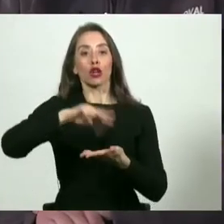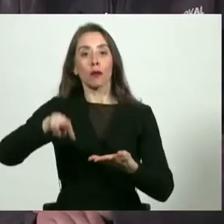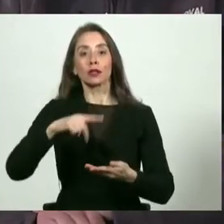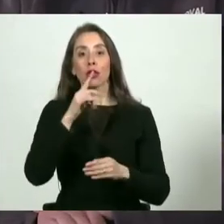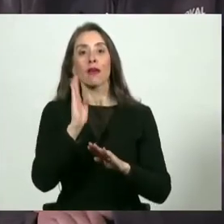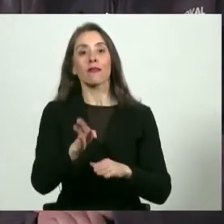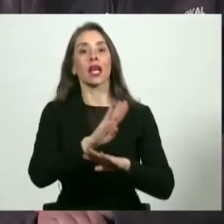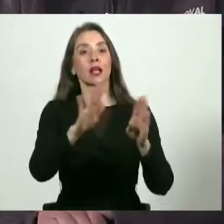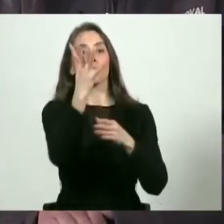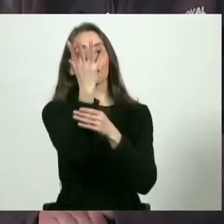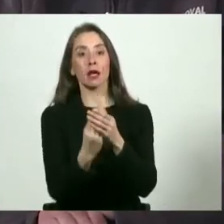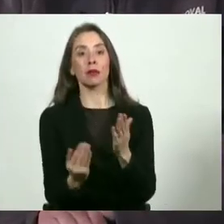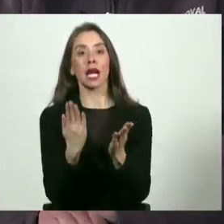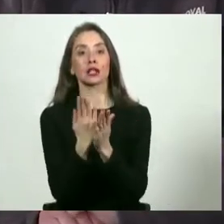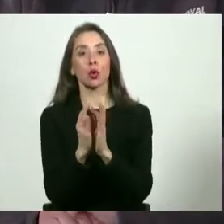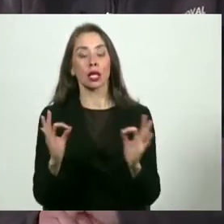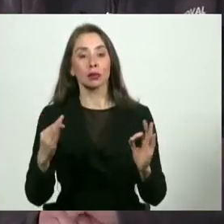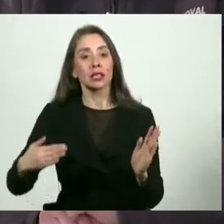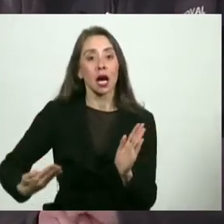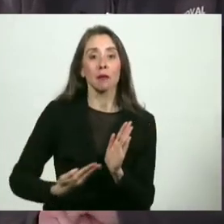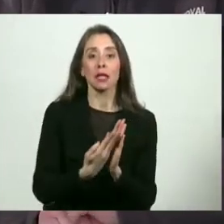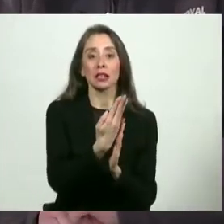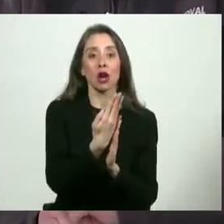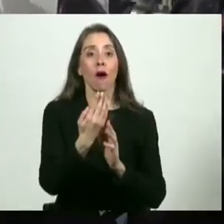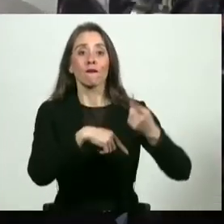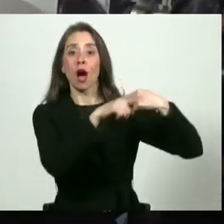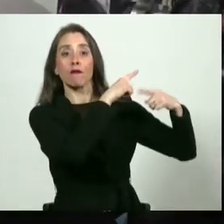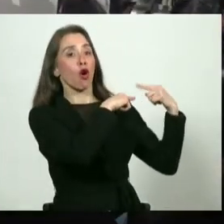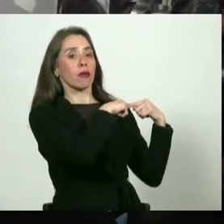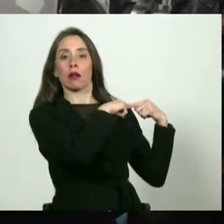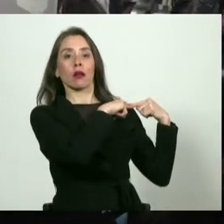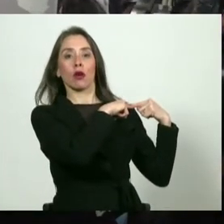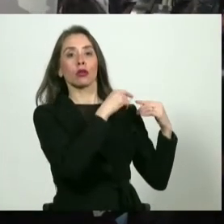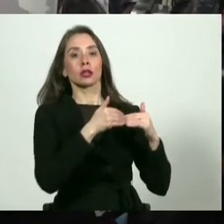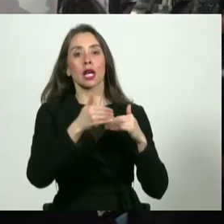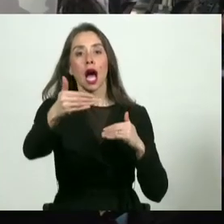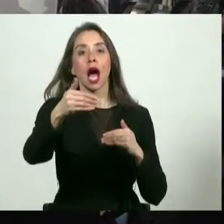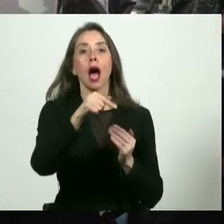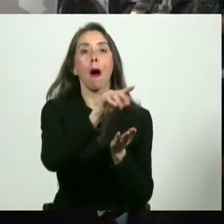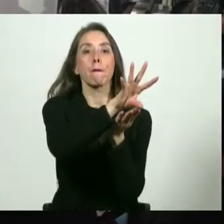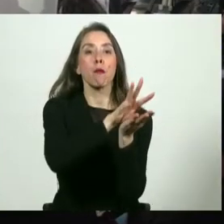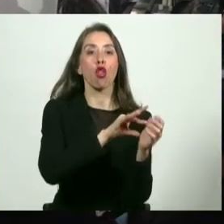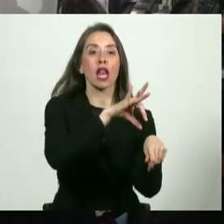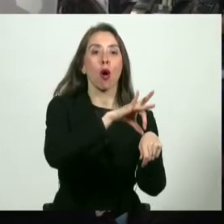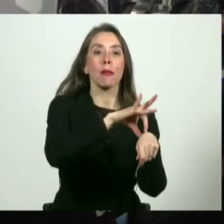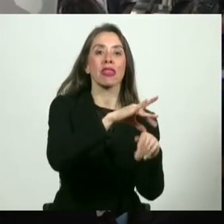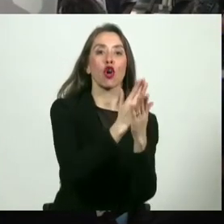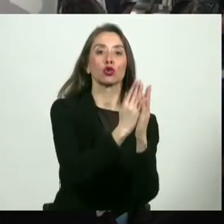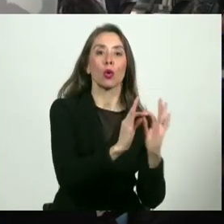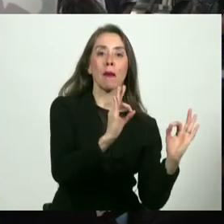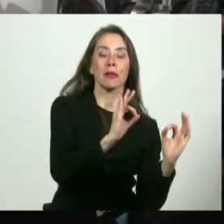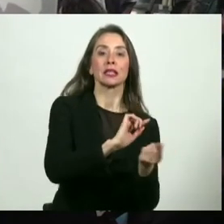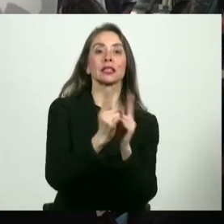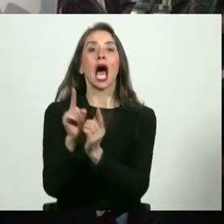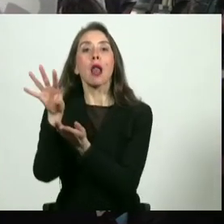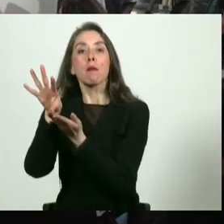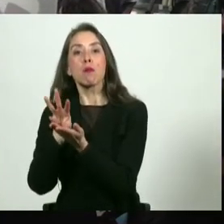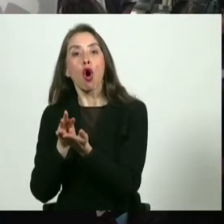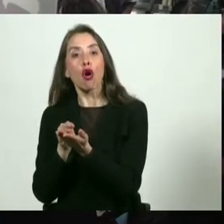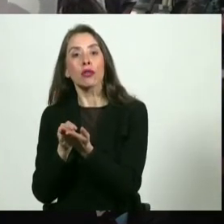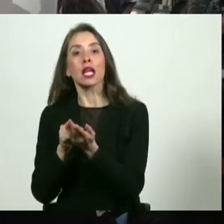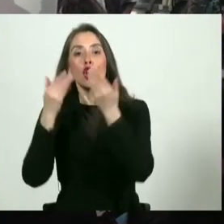la mañana contesté también los correos, dije yo, pero primero, infórmense, es una propuesta de la Comisión Asesora Presidencial, y